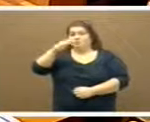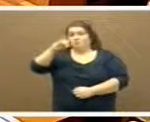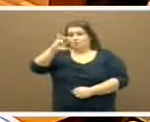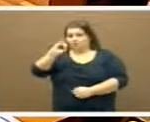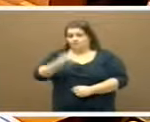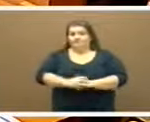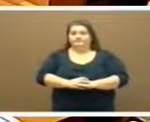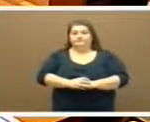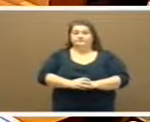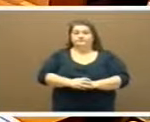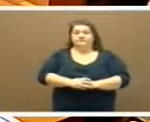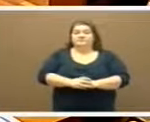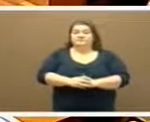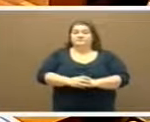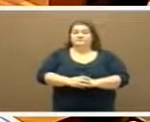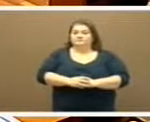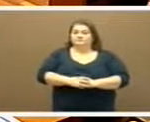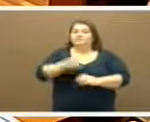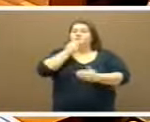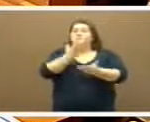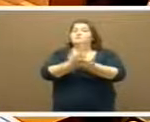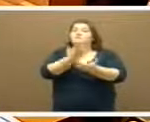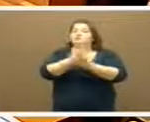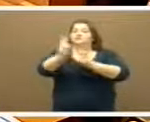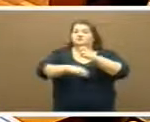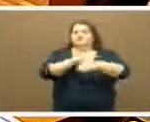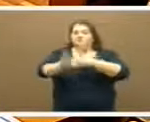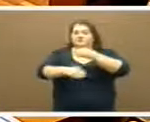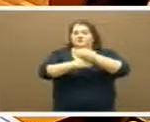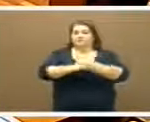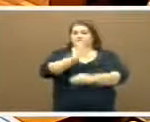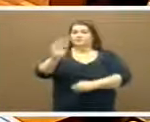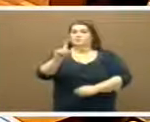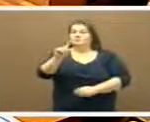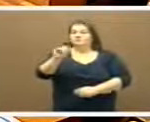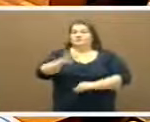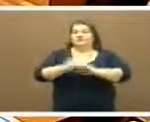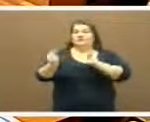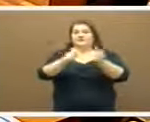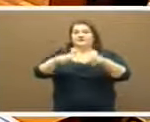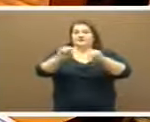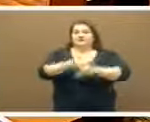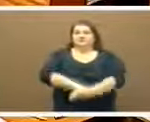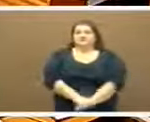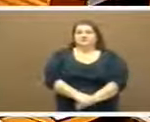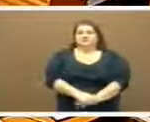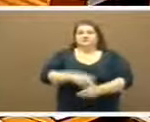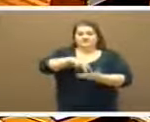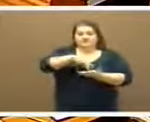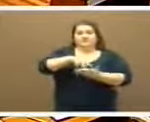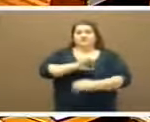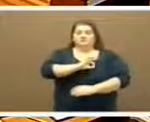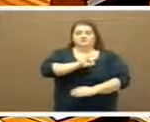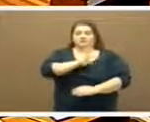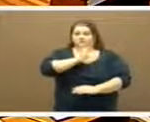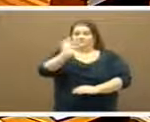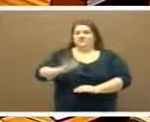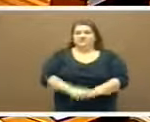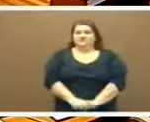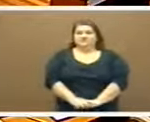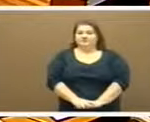El proponente de la enmienda tiene la palabra por 1 minuto para cerrar el debate. Desde el escaño, señoría, tiene la palabra.